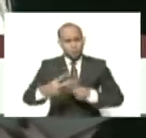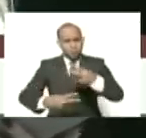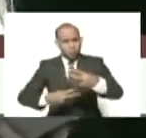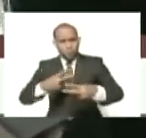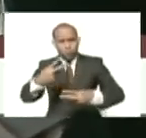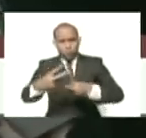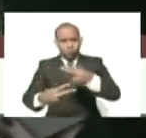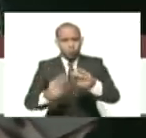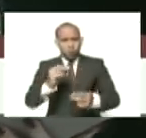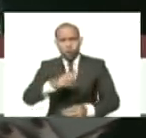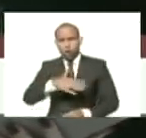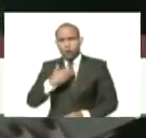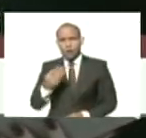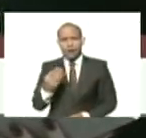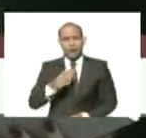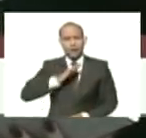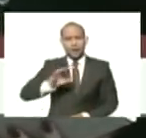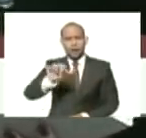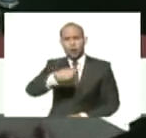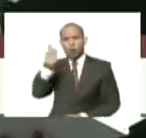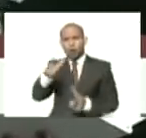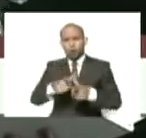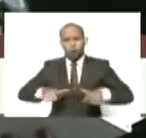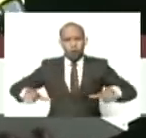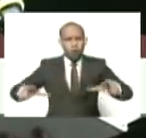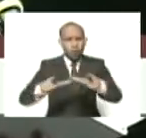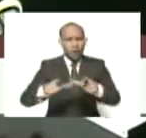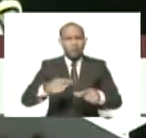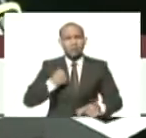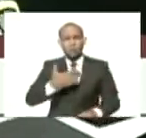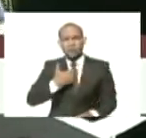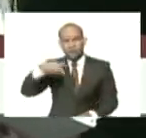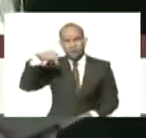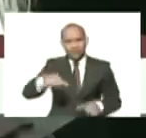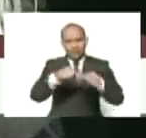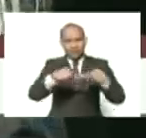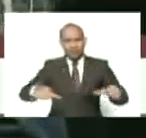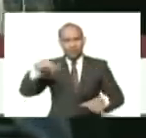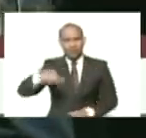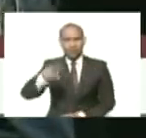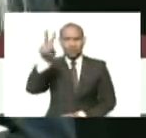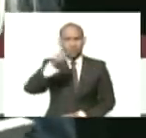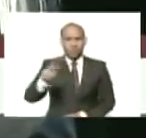y que no queremos estar en ningún otro lugar que no sea Venezuela.